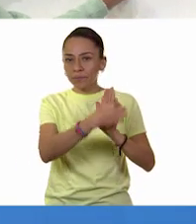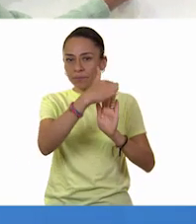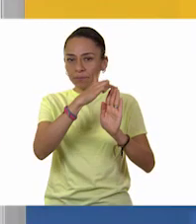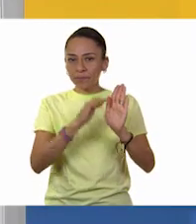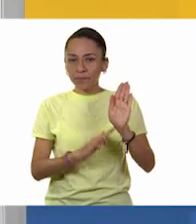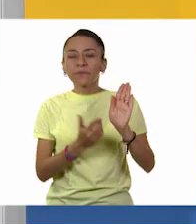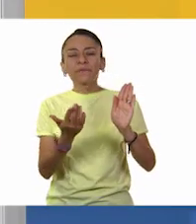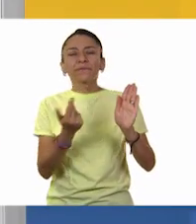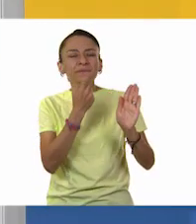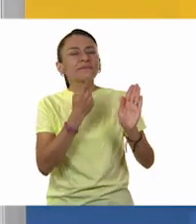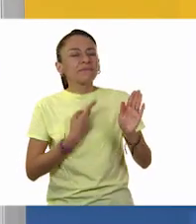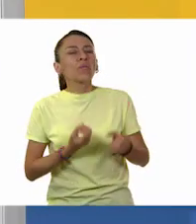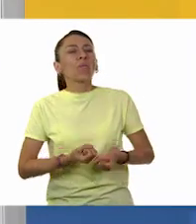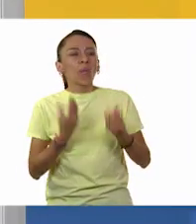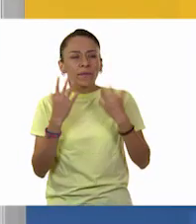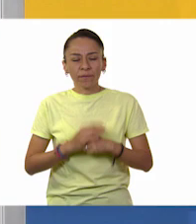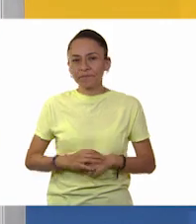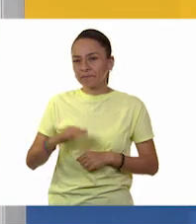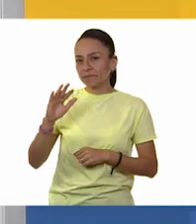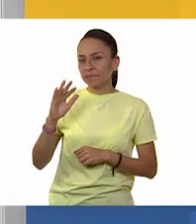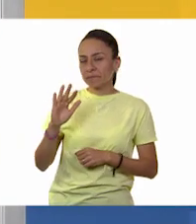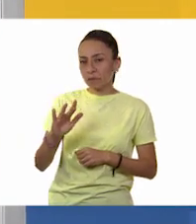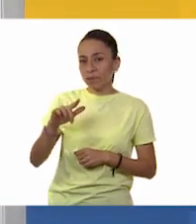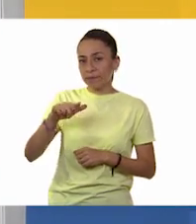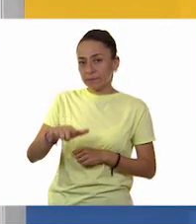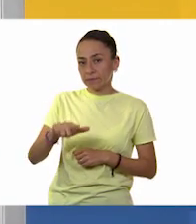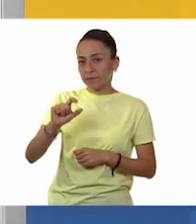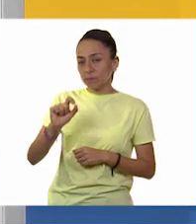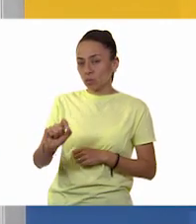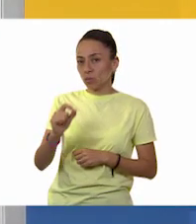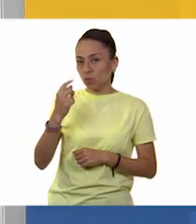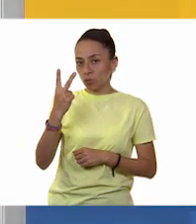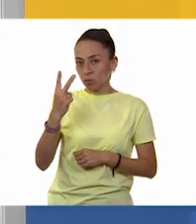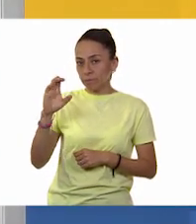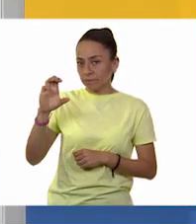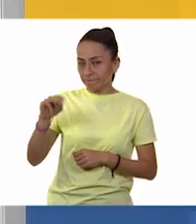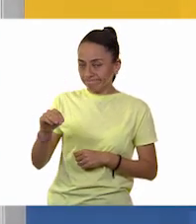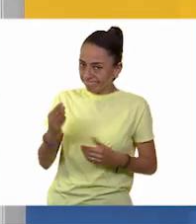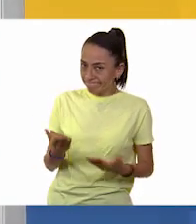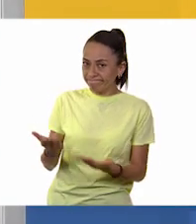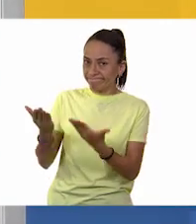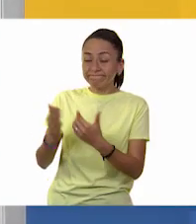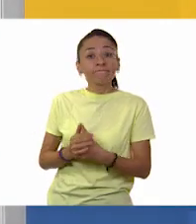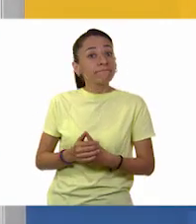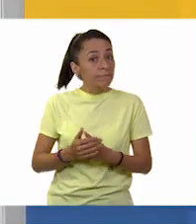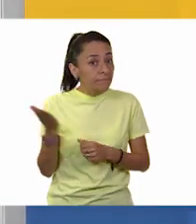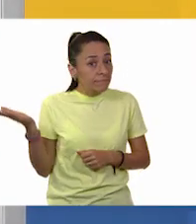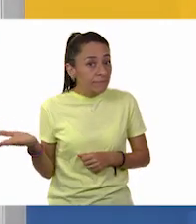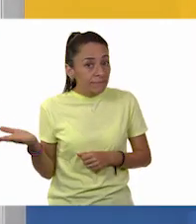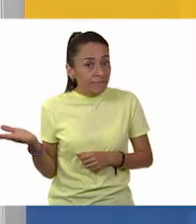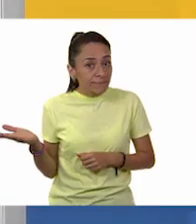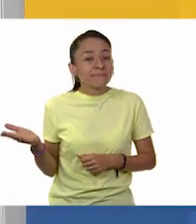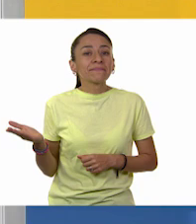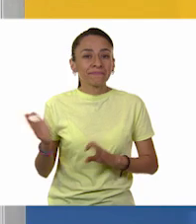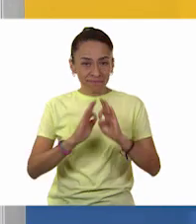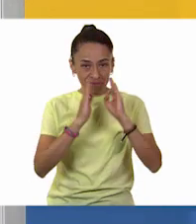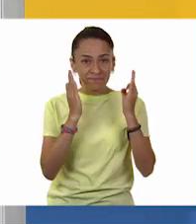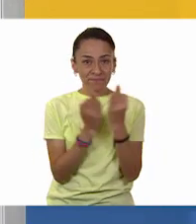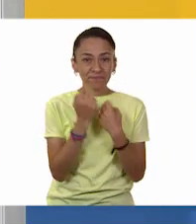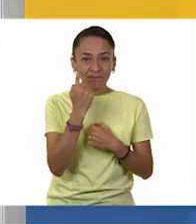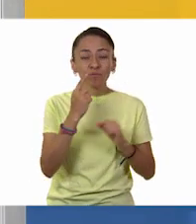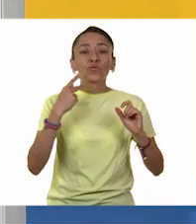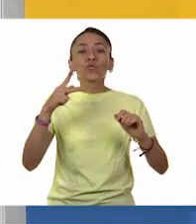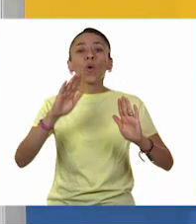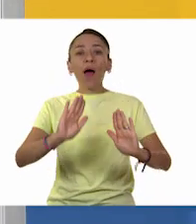57.2 centímetros, maestra. Centímetros. Muy bien, y así tenemos el perímetro de la figura 1.